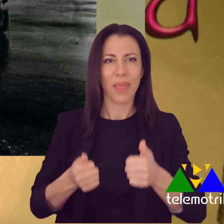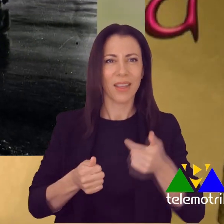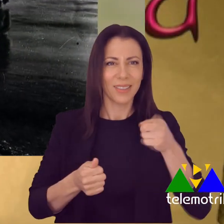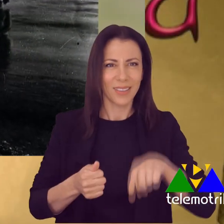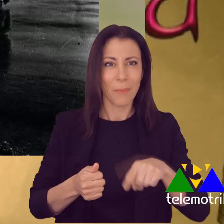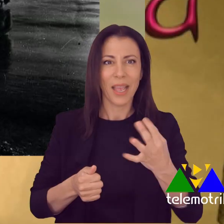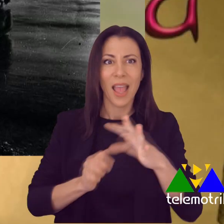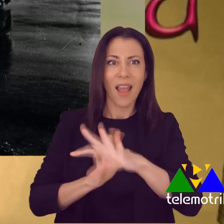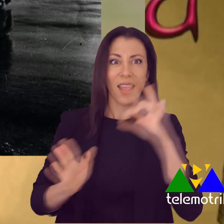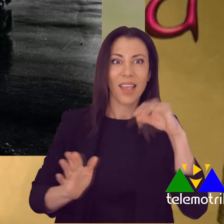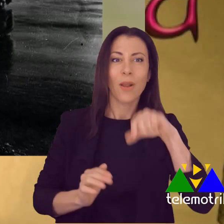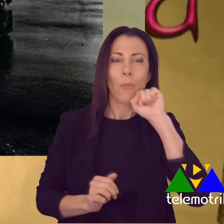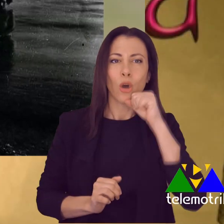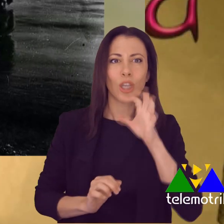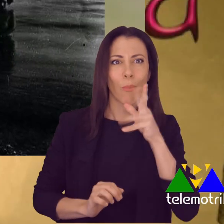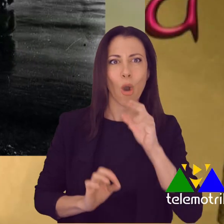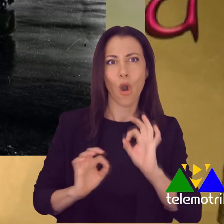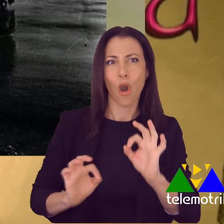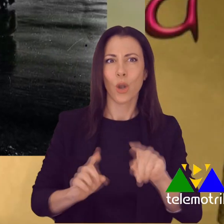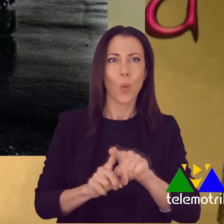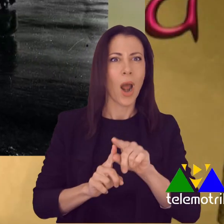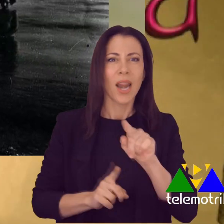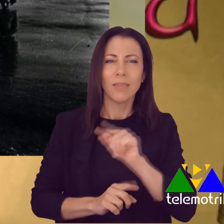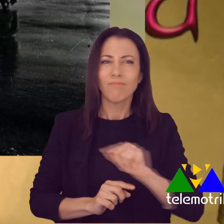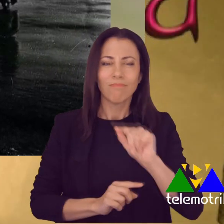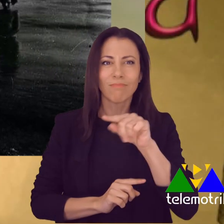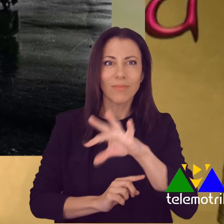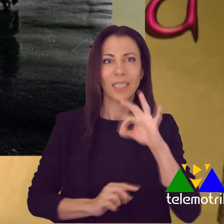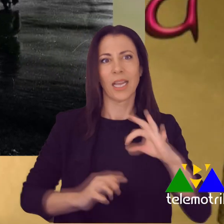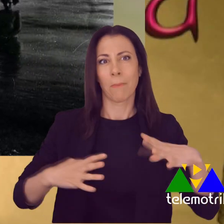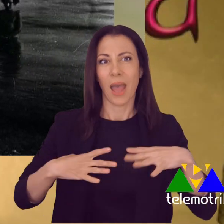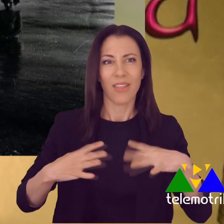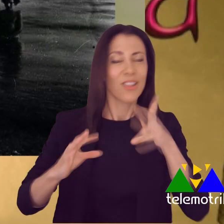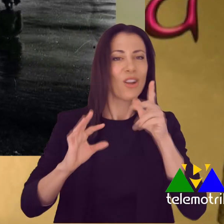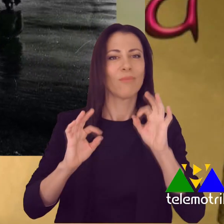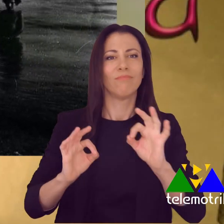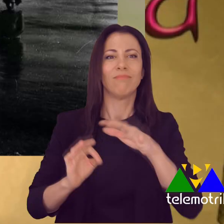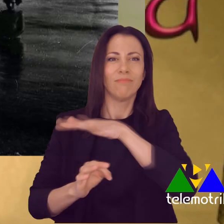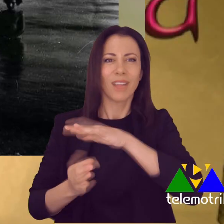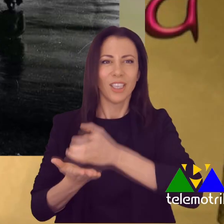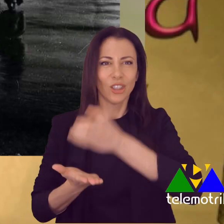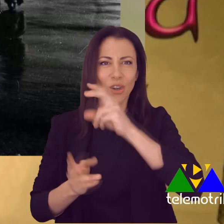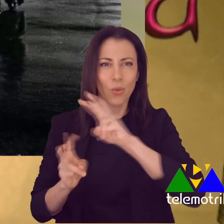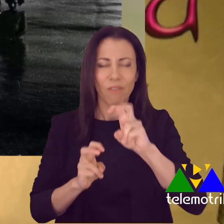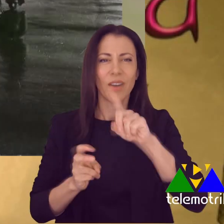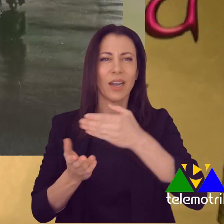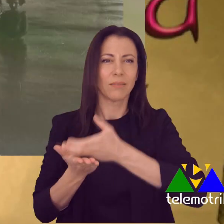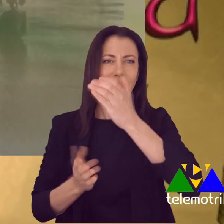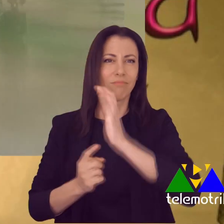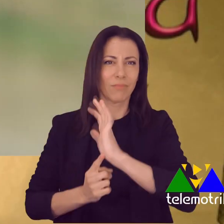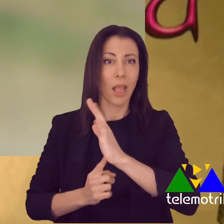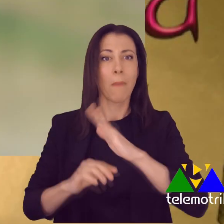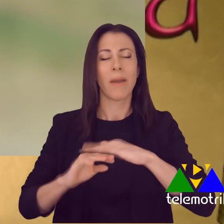a elegir Motril como un cierto destino, Motril, Torrenueva, Calahonda, etcétera, como un cierto destino para